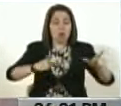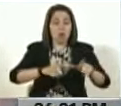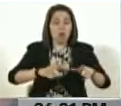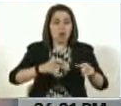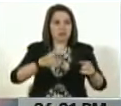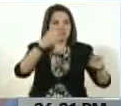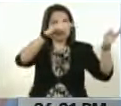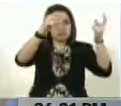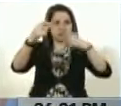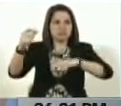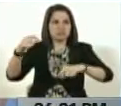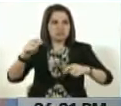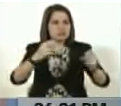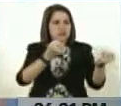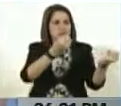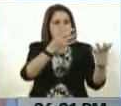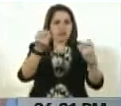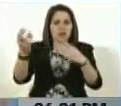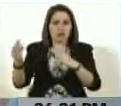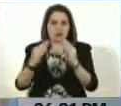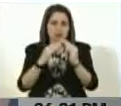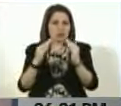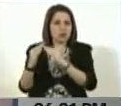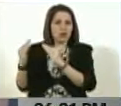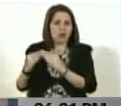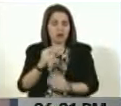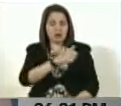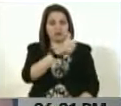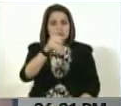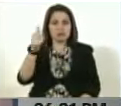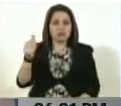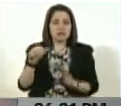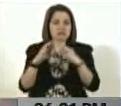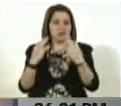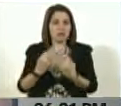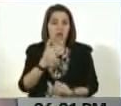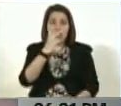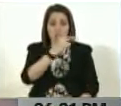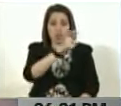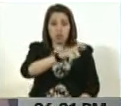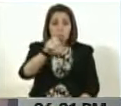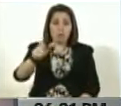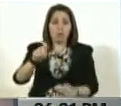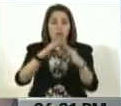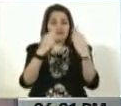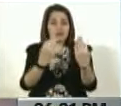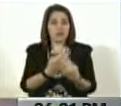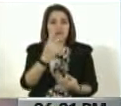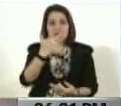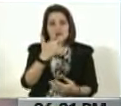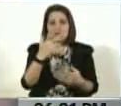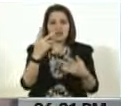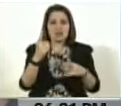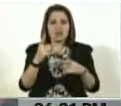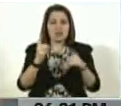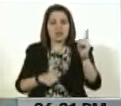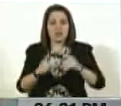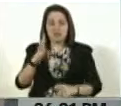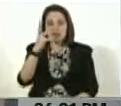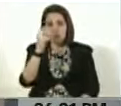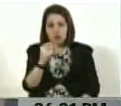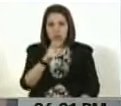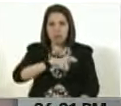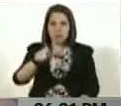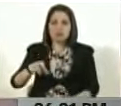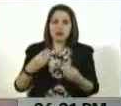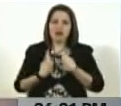en su zona, le distribuyen a cada familia dos panes por familia, tres panes por familia, según la necesidad.